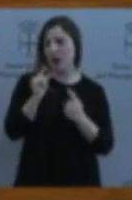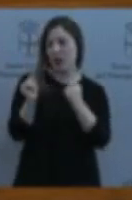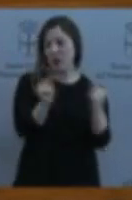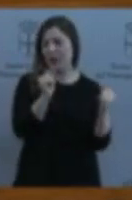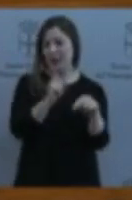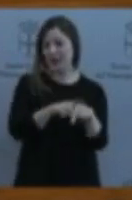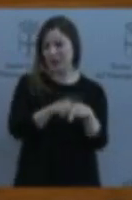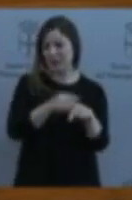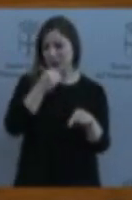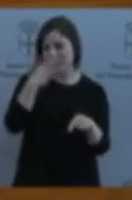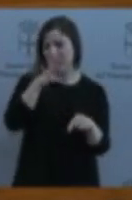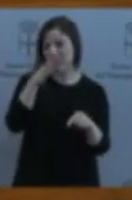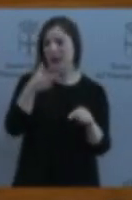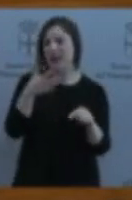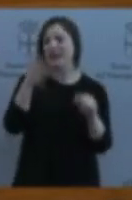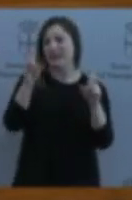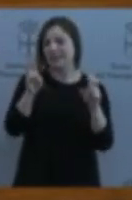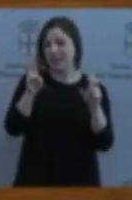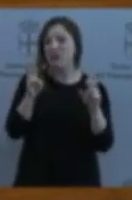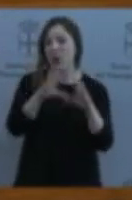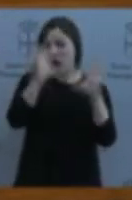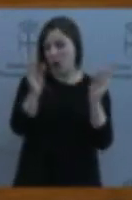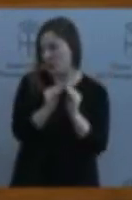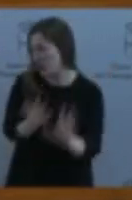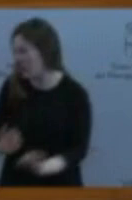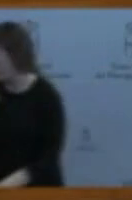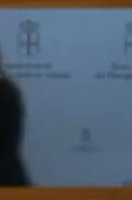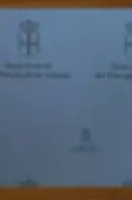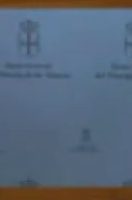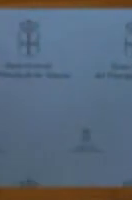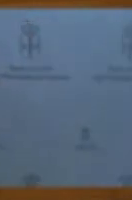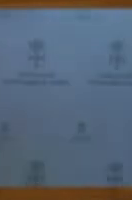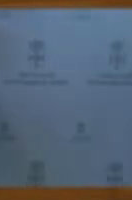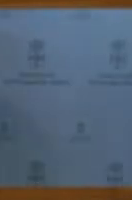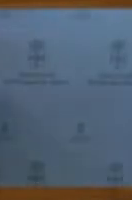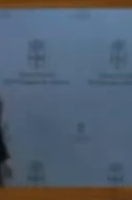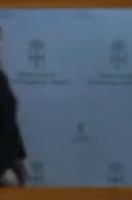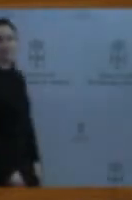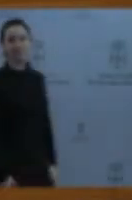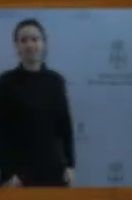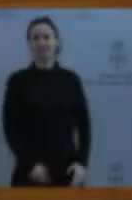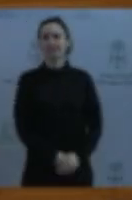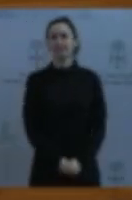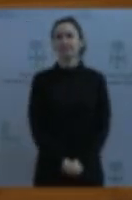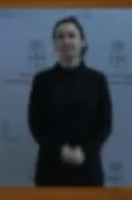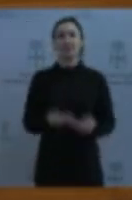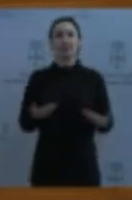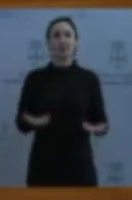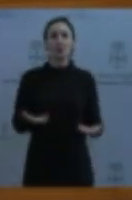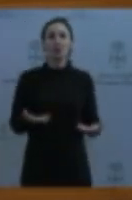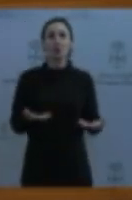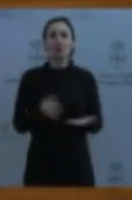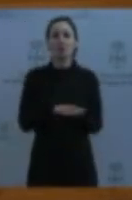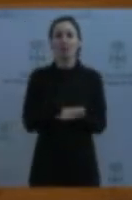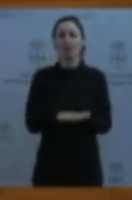las conclusiones. Respecto a la propuesta que nos trae el grupo proponente acerca de la evaluación, a mí me gustaría